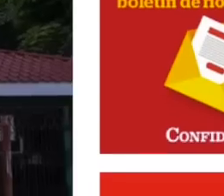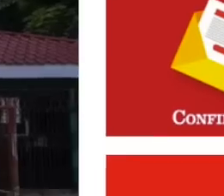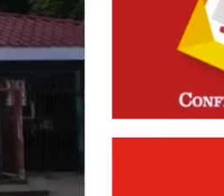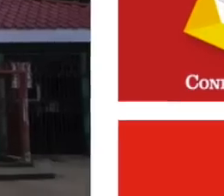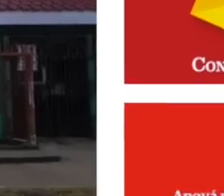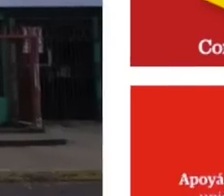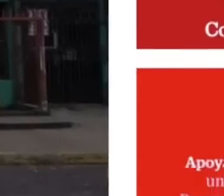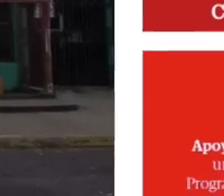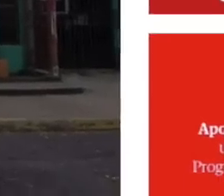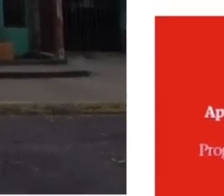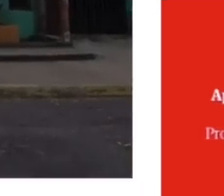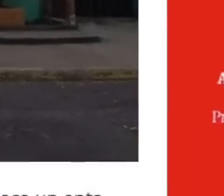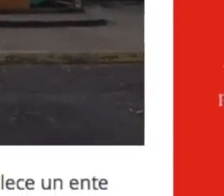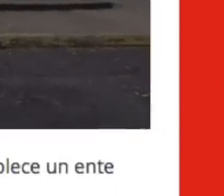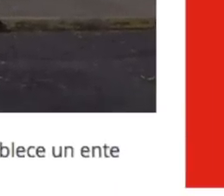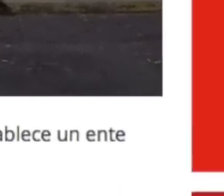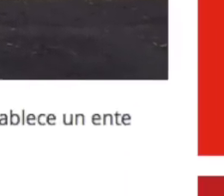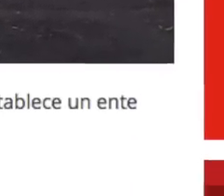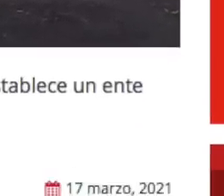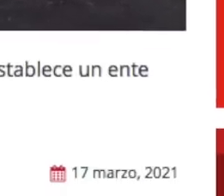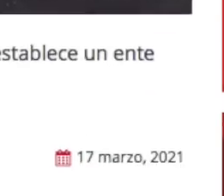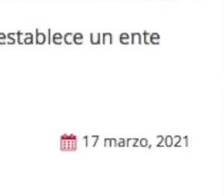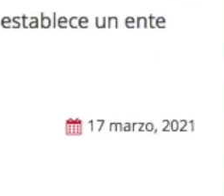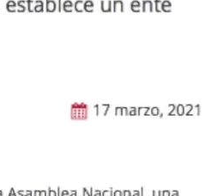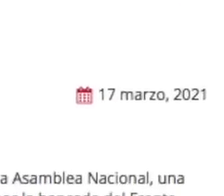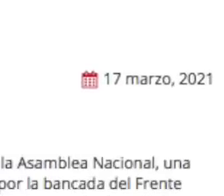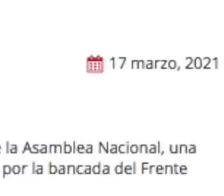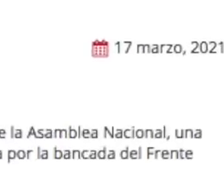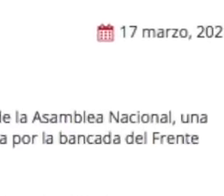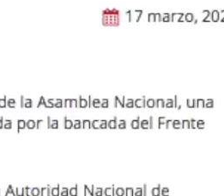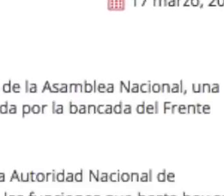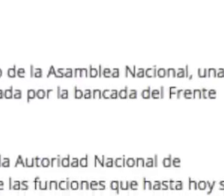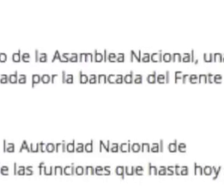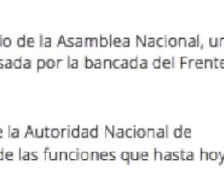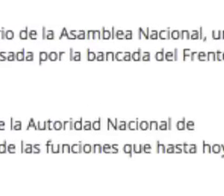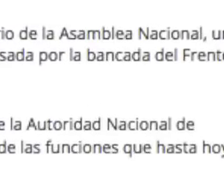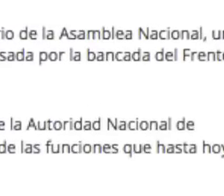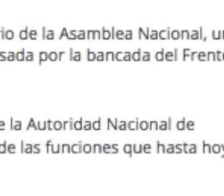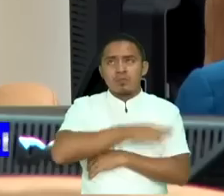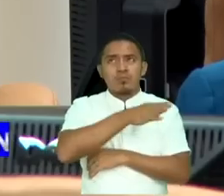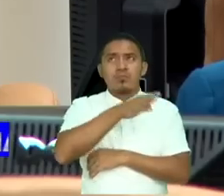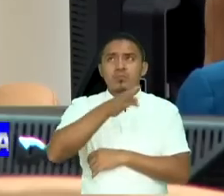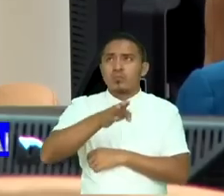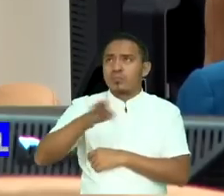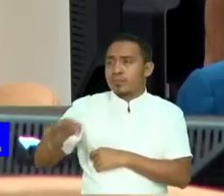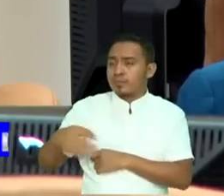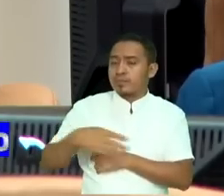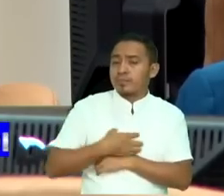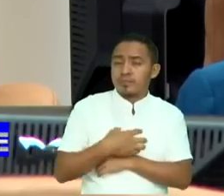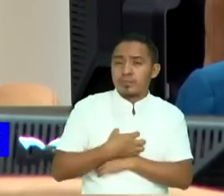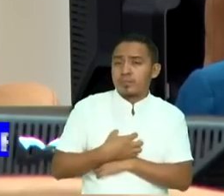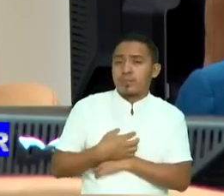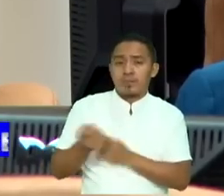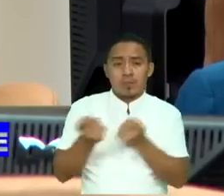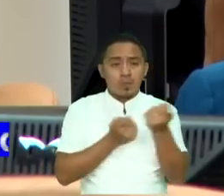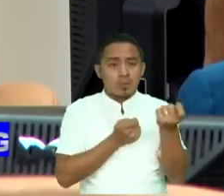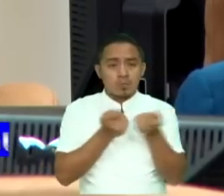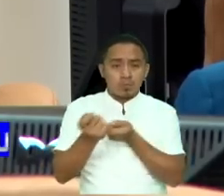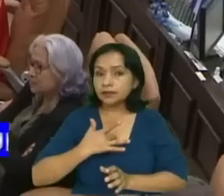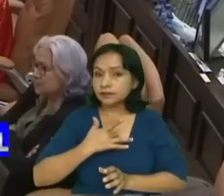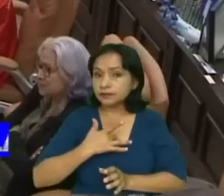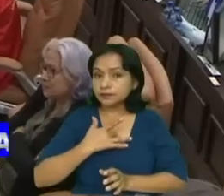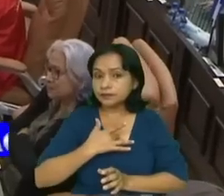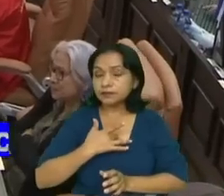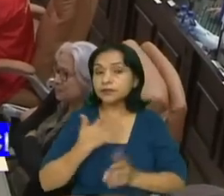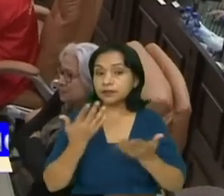Confidencial que la existencia de este tipo de entidades es normal en otros países, pero quedará por ver si la nueva autoridad